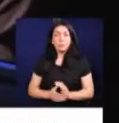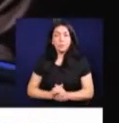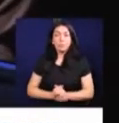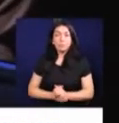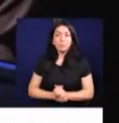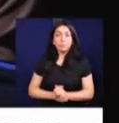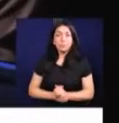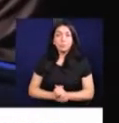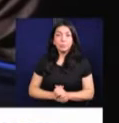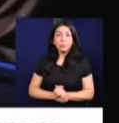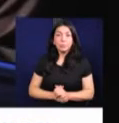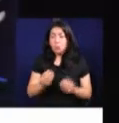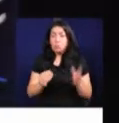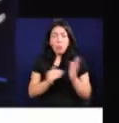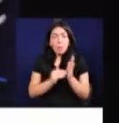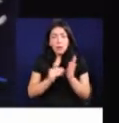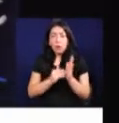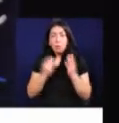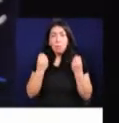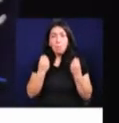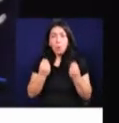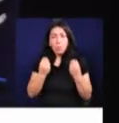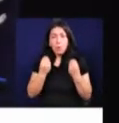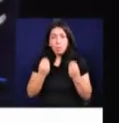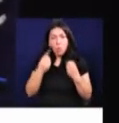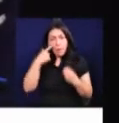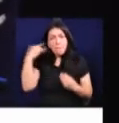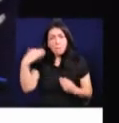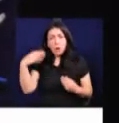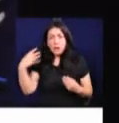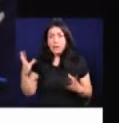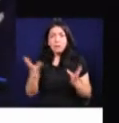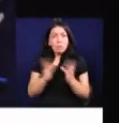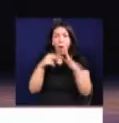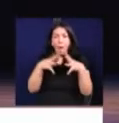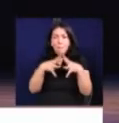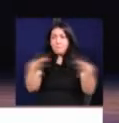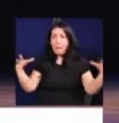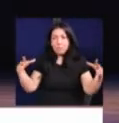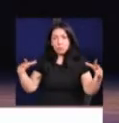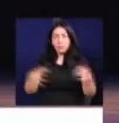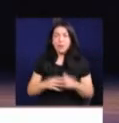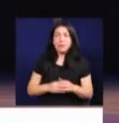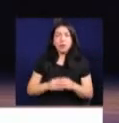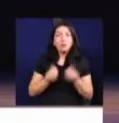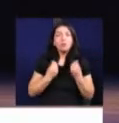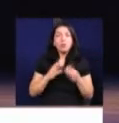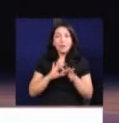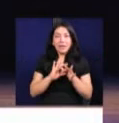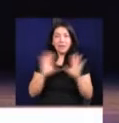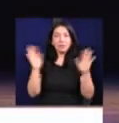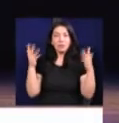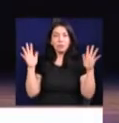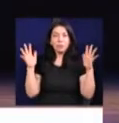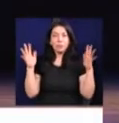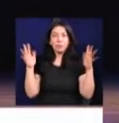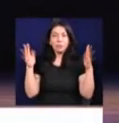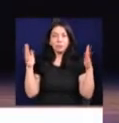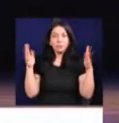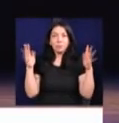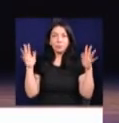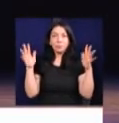pero también investigador de denuncia de texas es realmente brillante su mirada